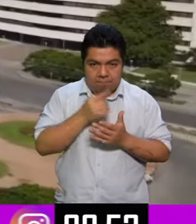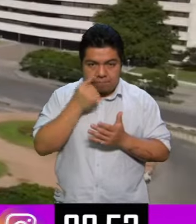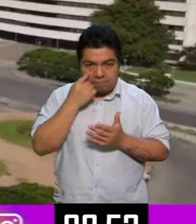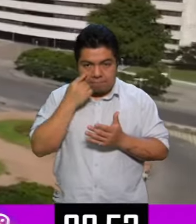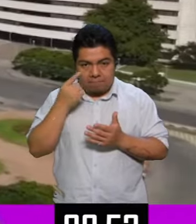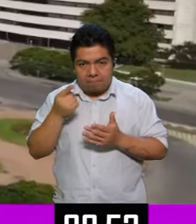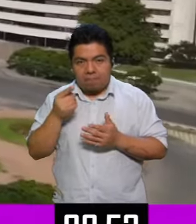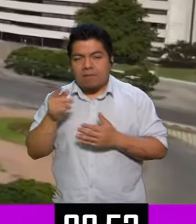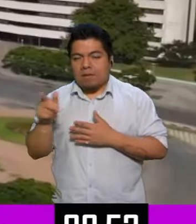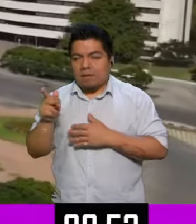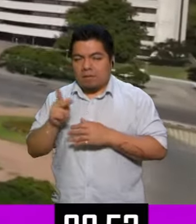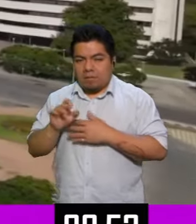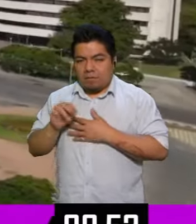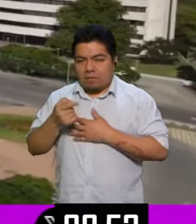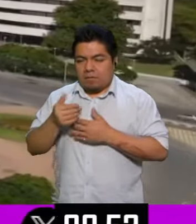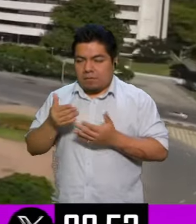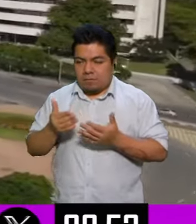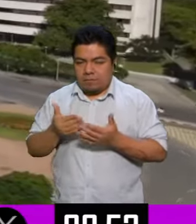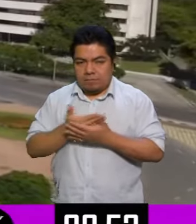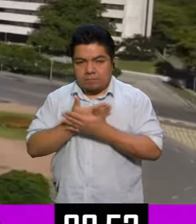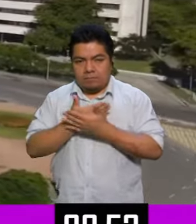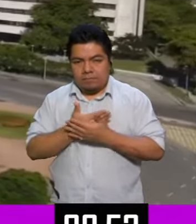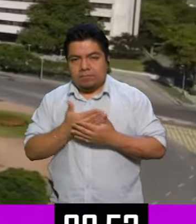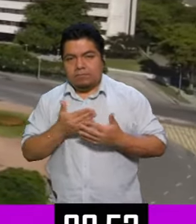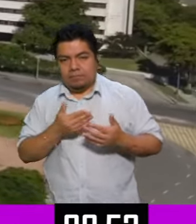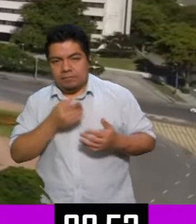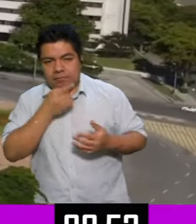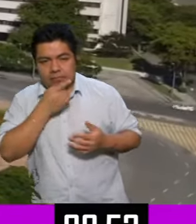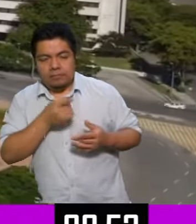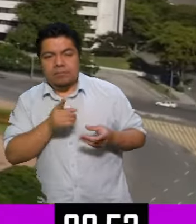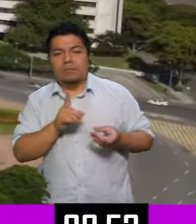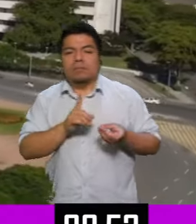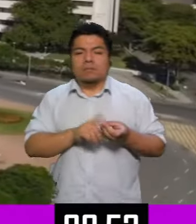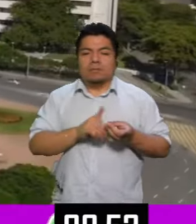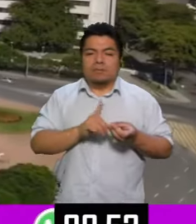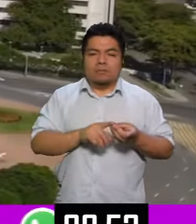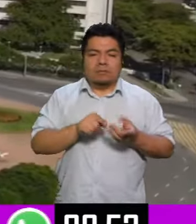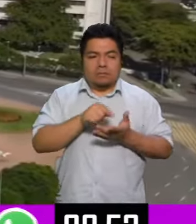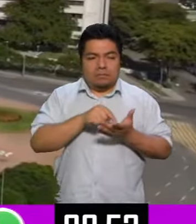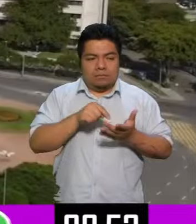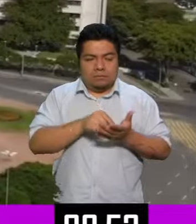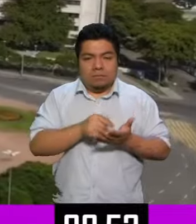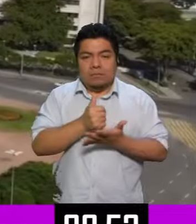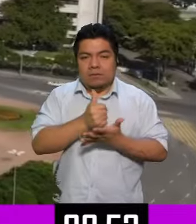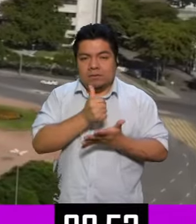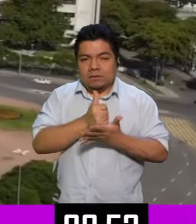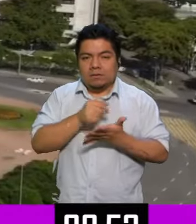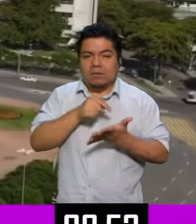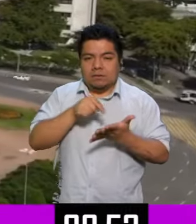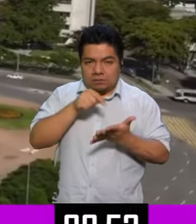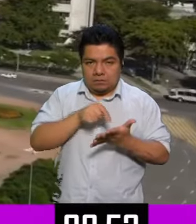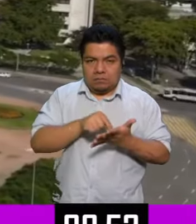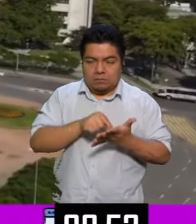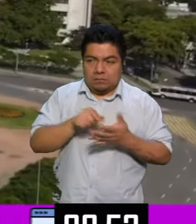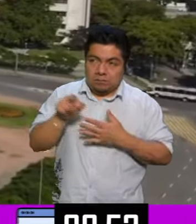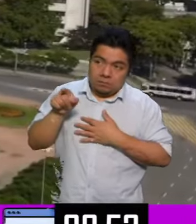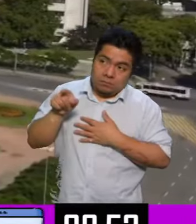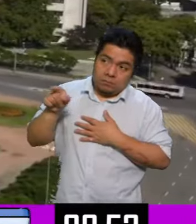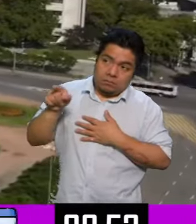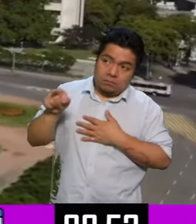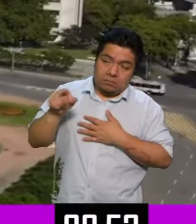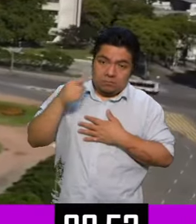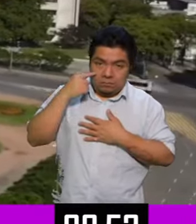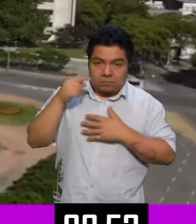él era portugués y dice algo así como, a ver, charro, tú te sí, ¿en dónde está ubicada la ciudad? Y entonces está el